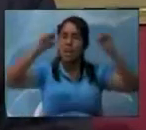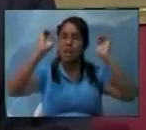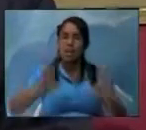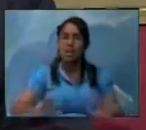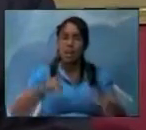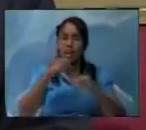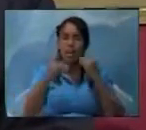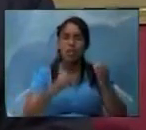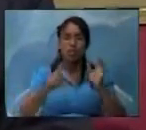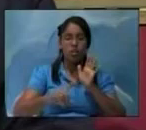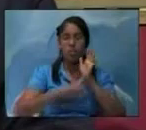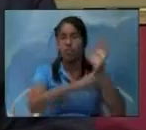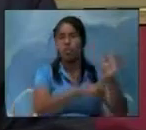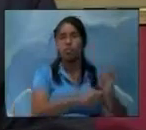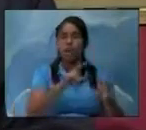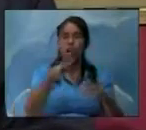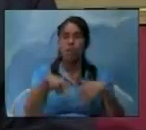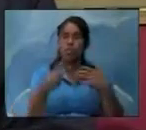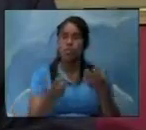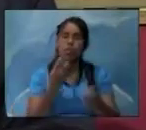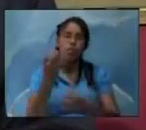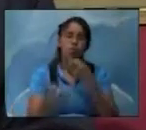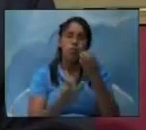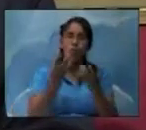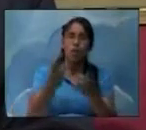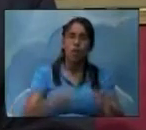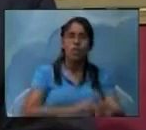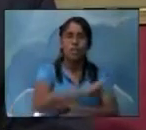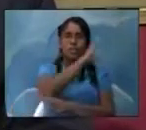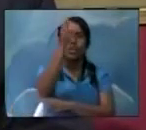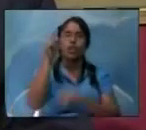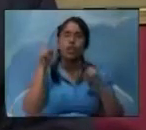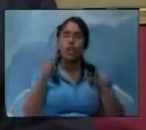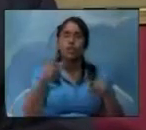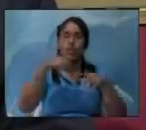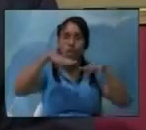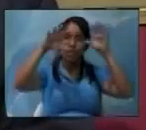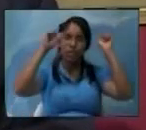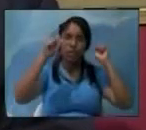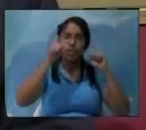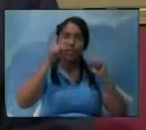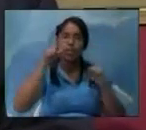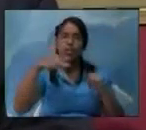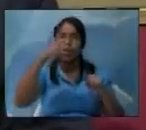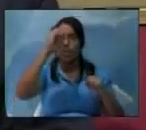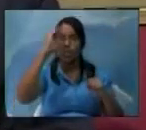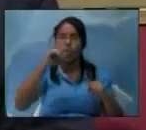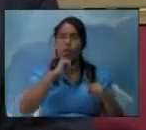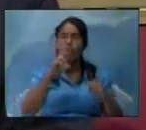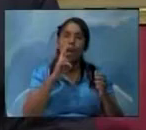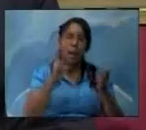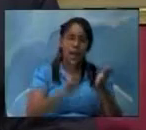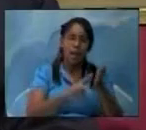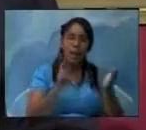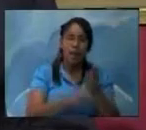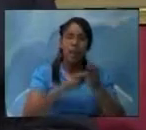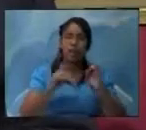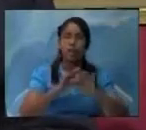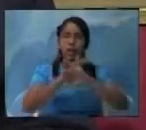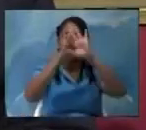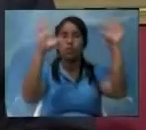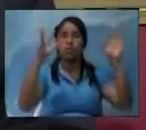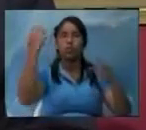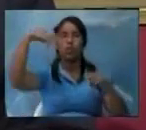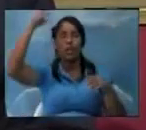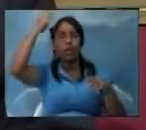una demostración. Cayó fuego del cielo y ellos entendieron que Dios es real y maravilloso. El